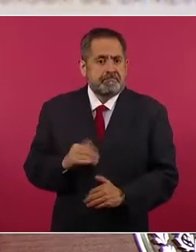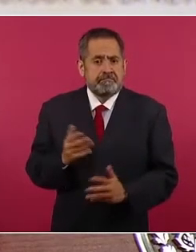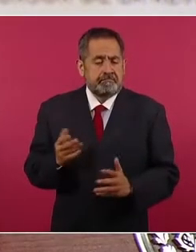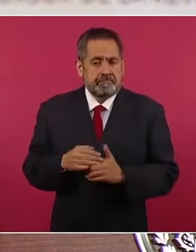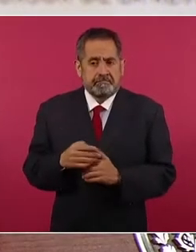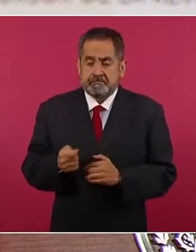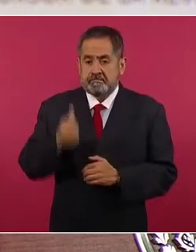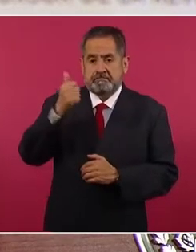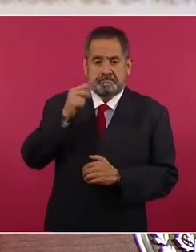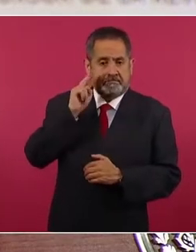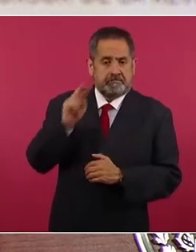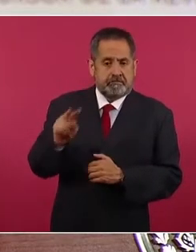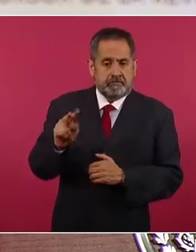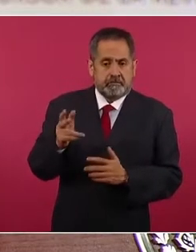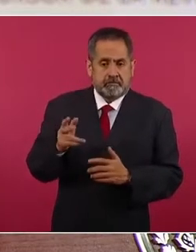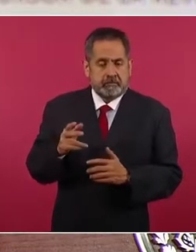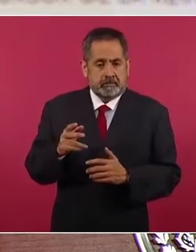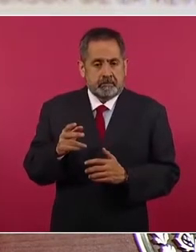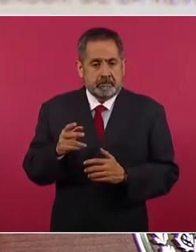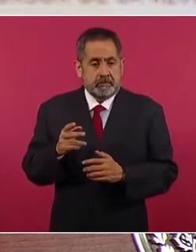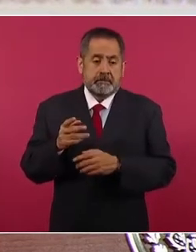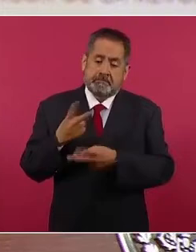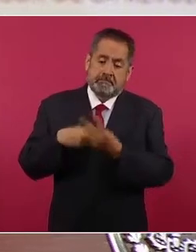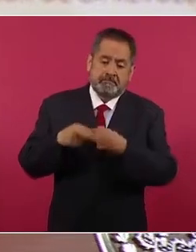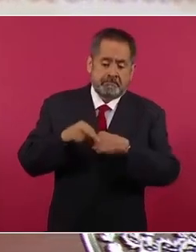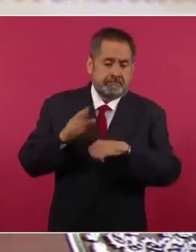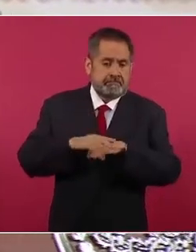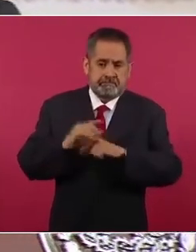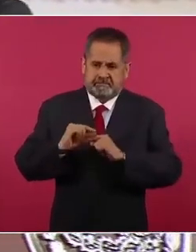se había visto. Y va a crecer mucho más.